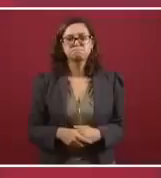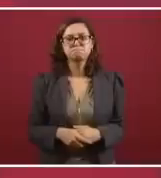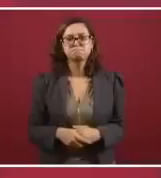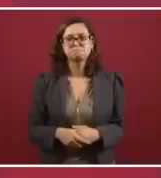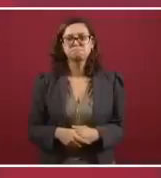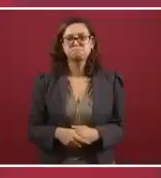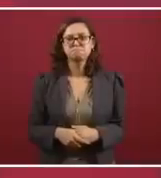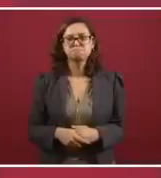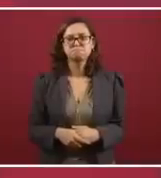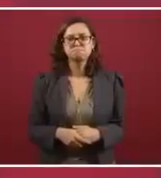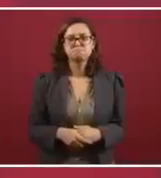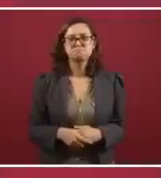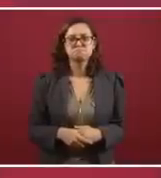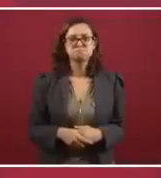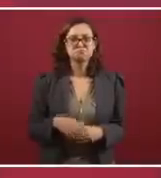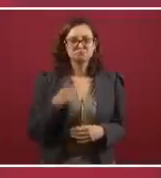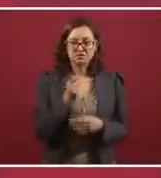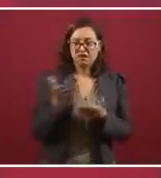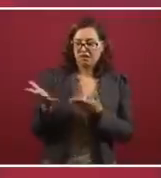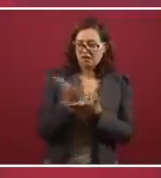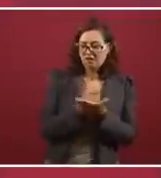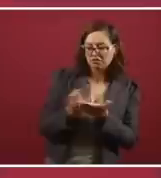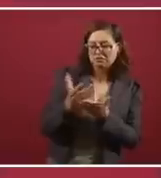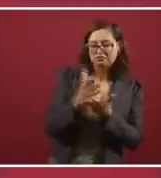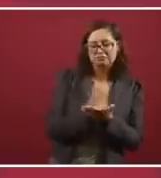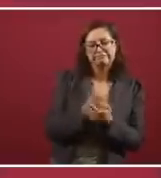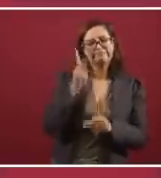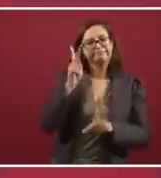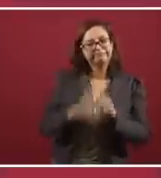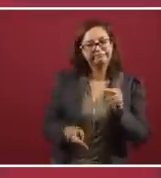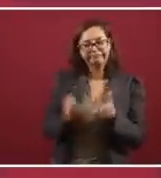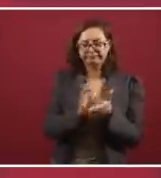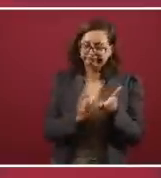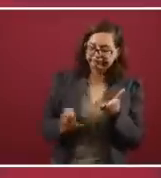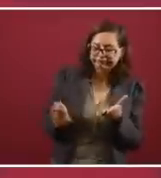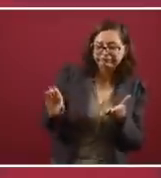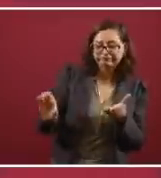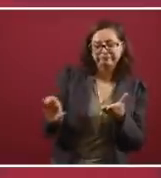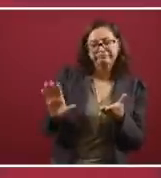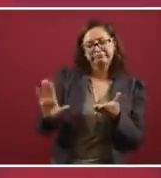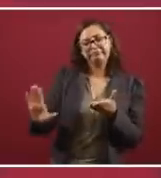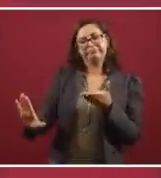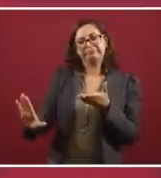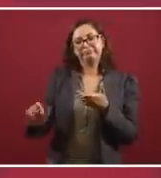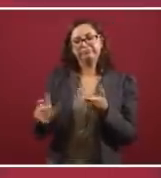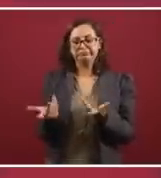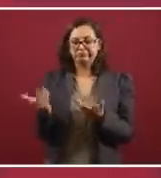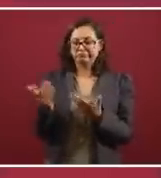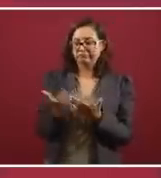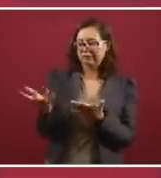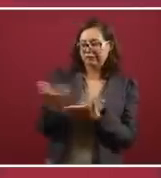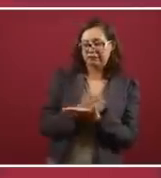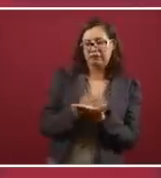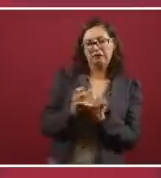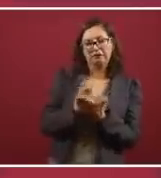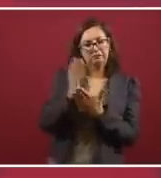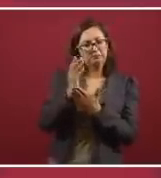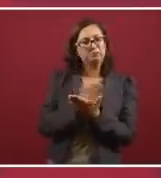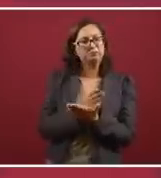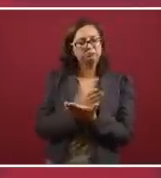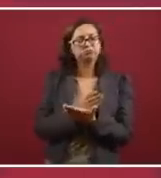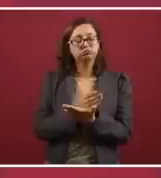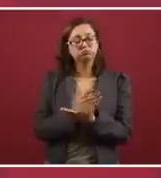una parte considerable de sus utilidades, una disminución de sus